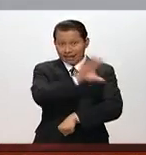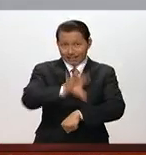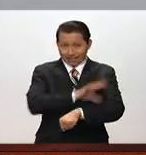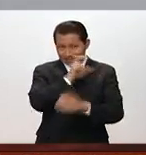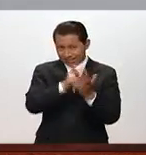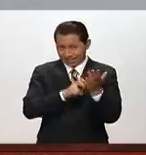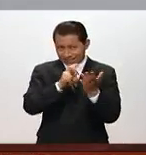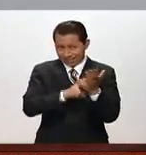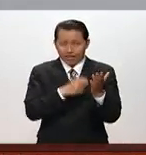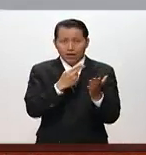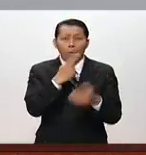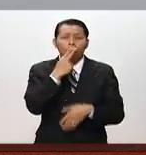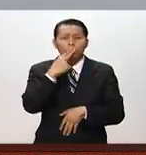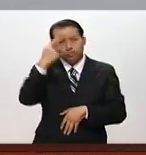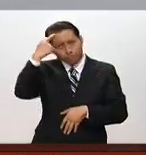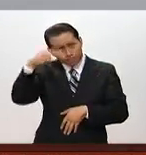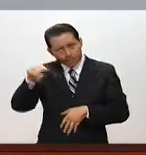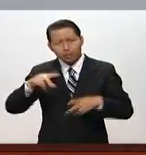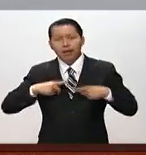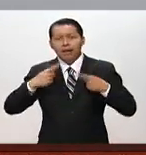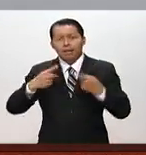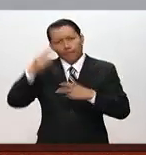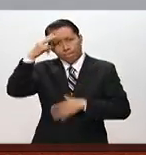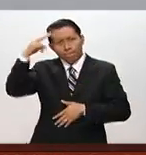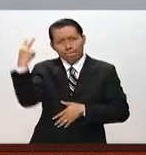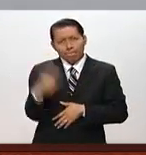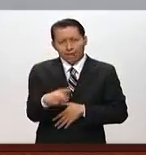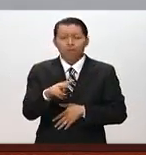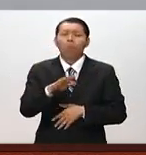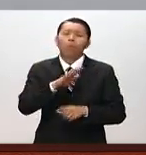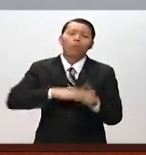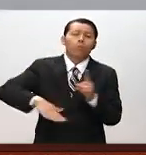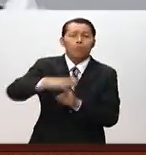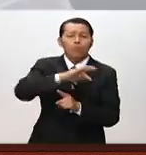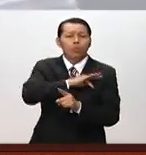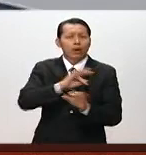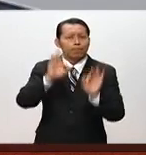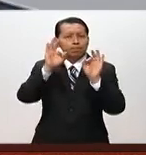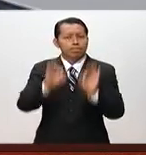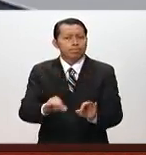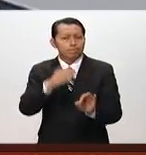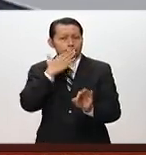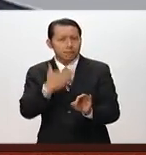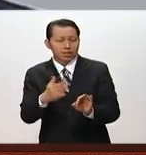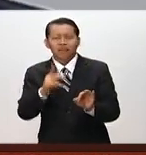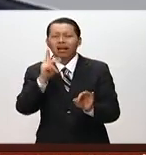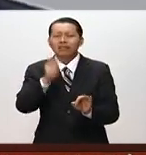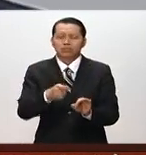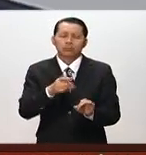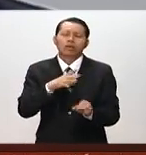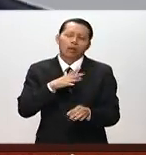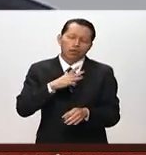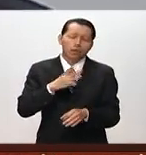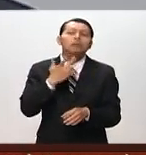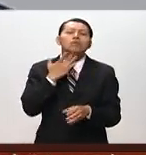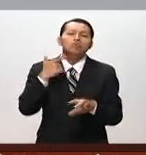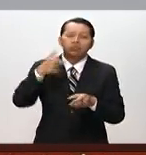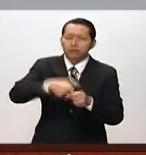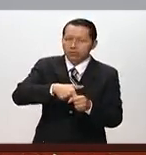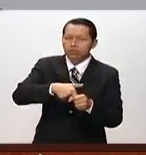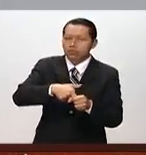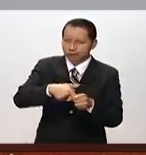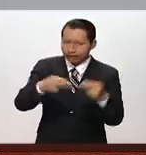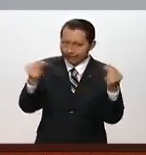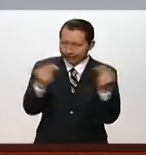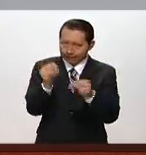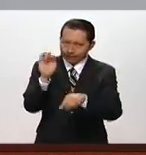poder brindarle a México las mejores condiciones en los mercados de hidrocarburos que el país